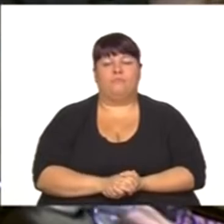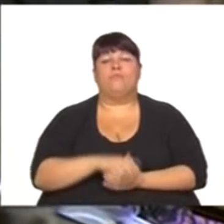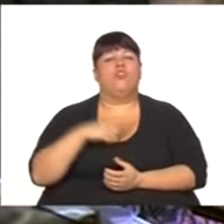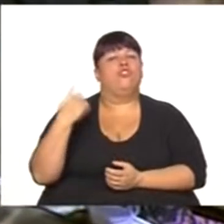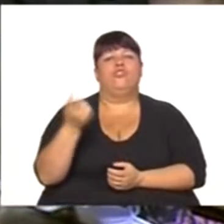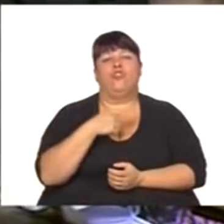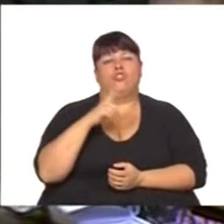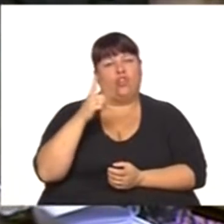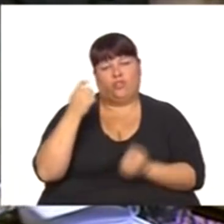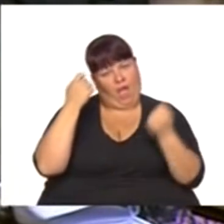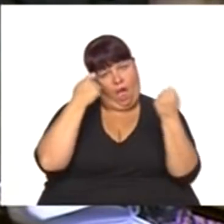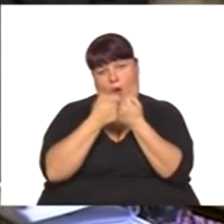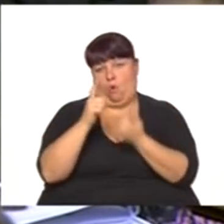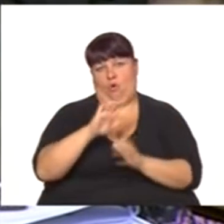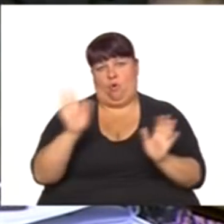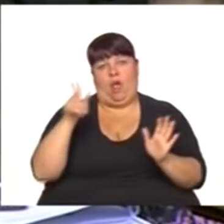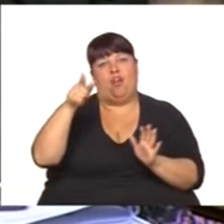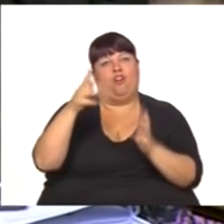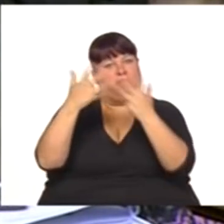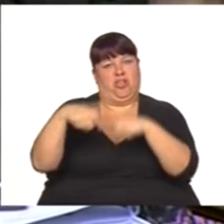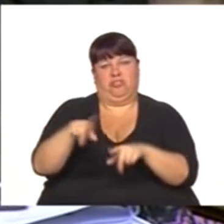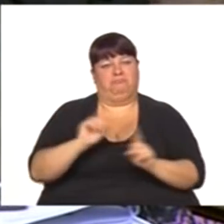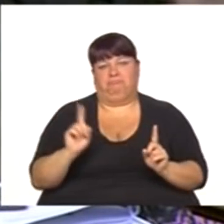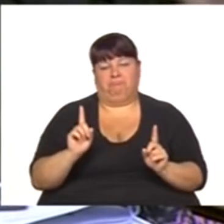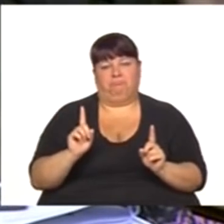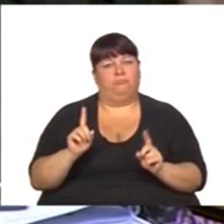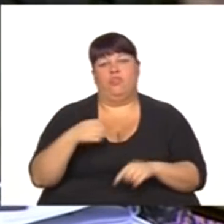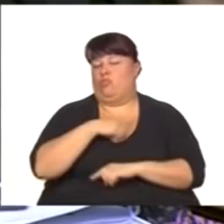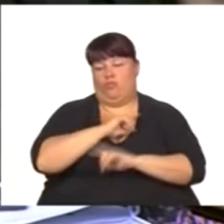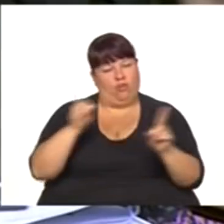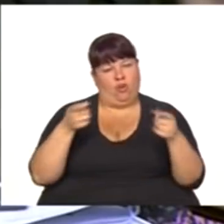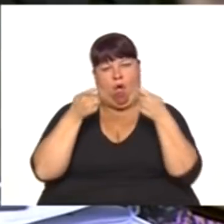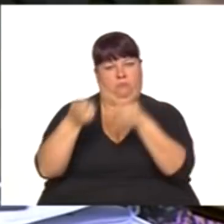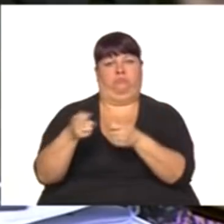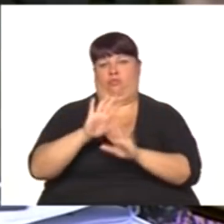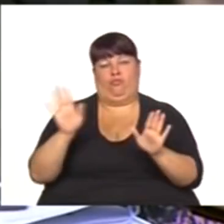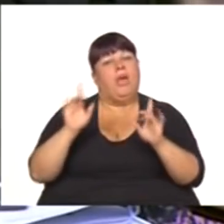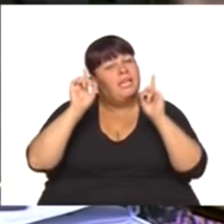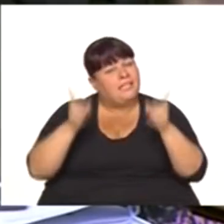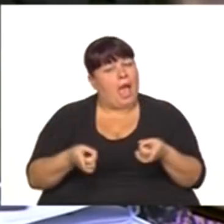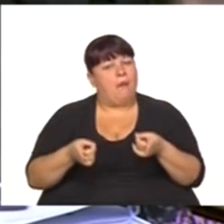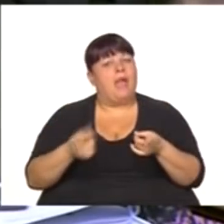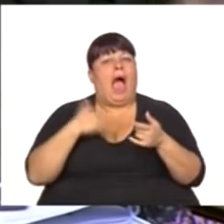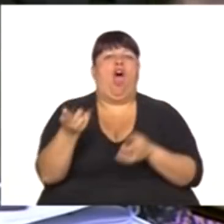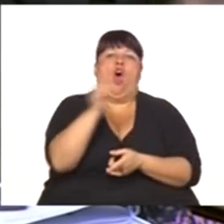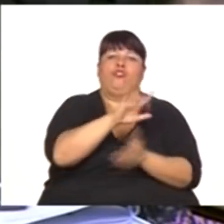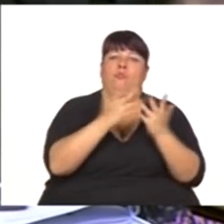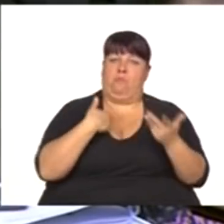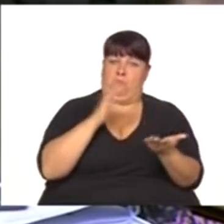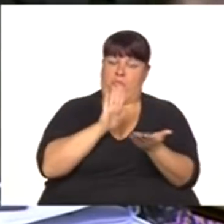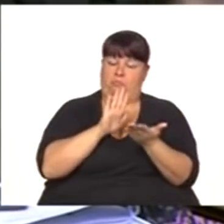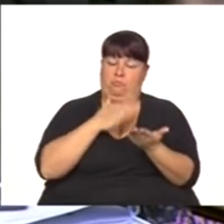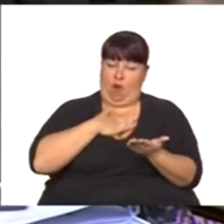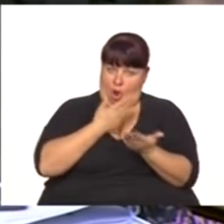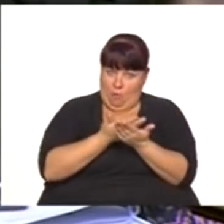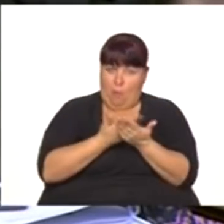Nosotros no estamos de acuerdo con el proyecto y no vamos a acompañar este proyecto, pero también tenemos un proyecto propio para